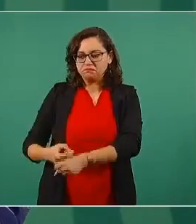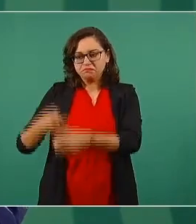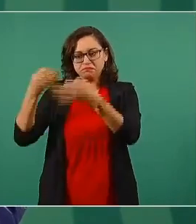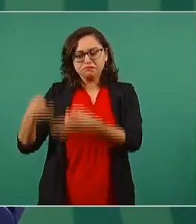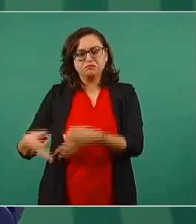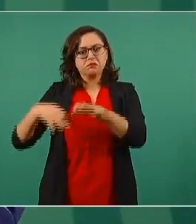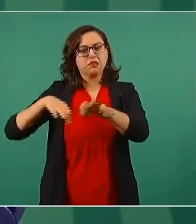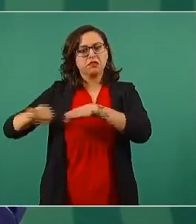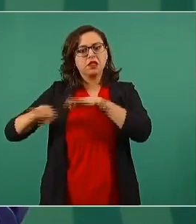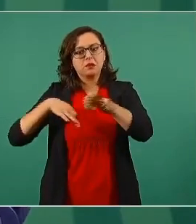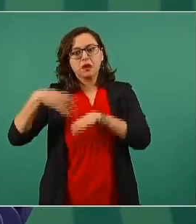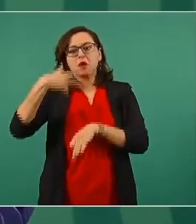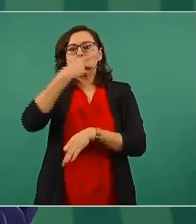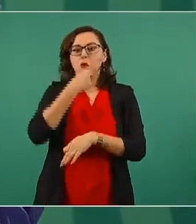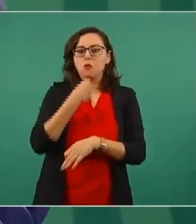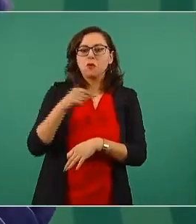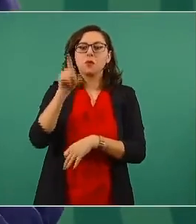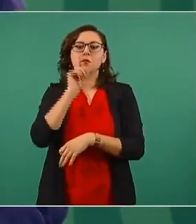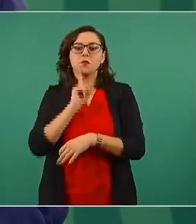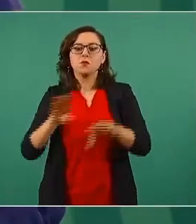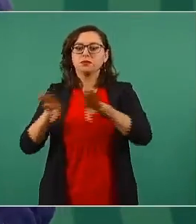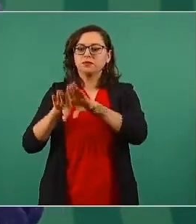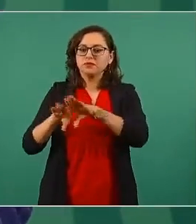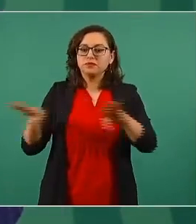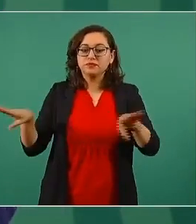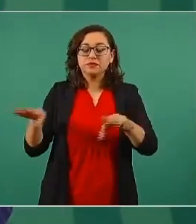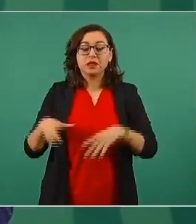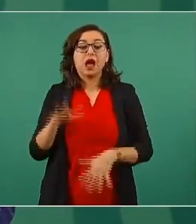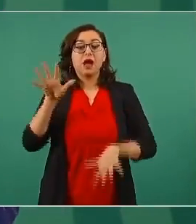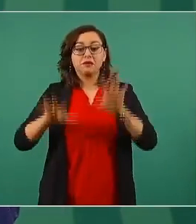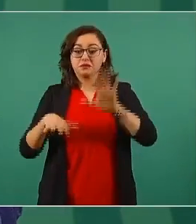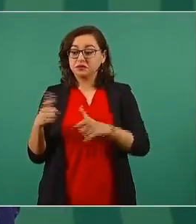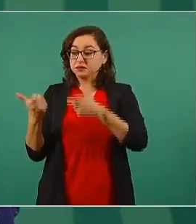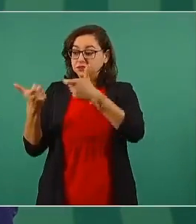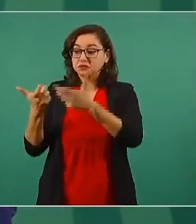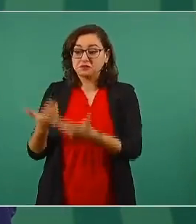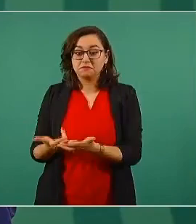mujeres y hasta les sobra dinero.